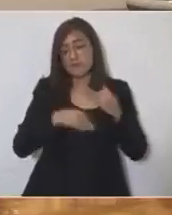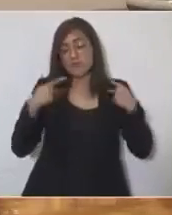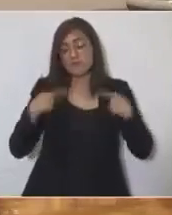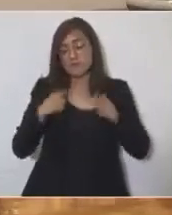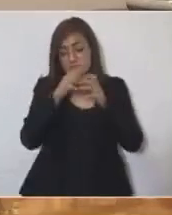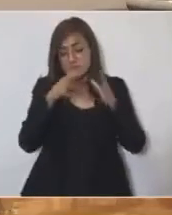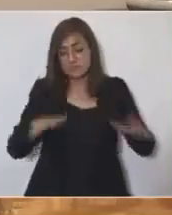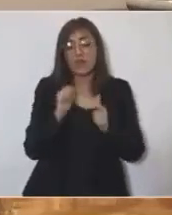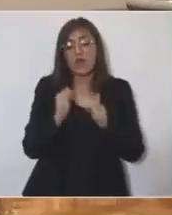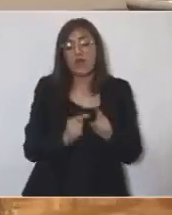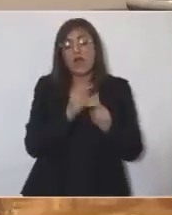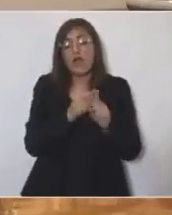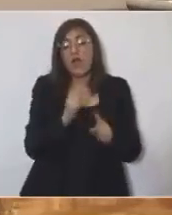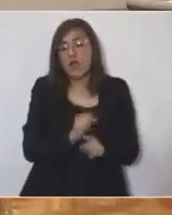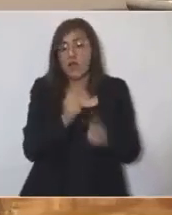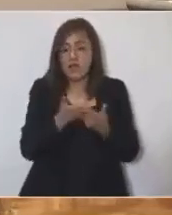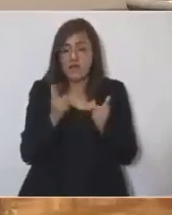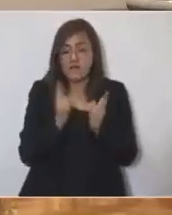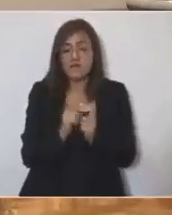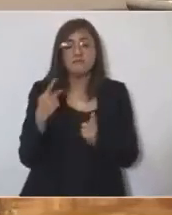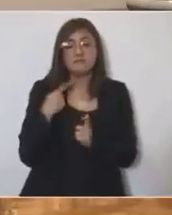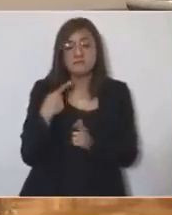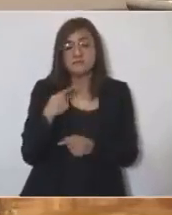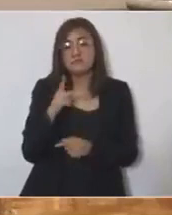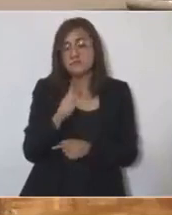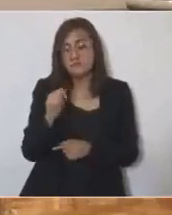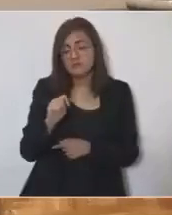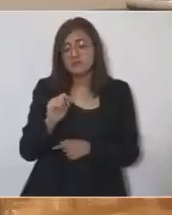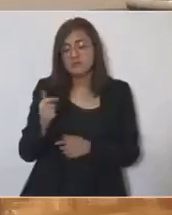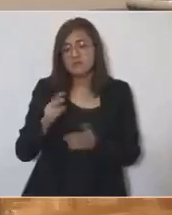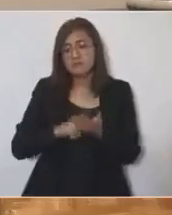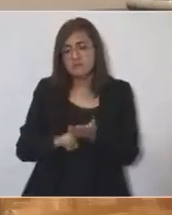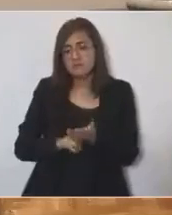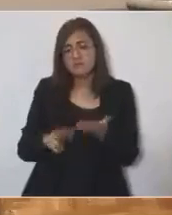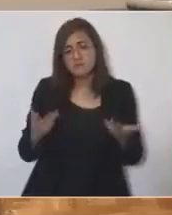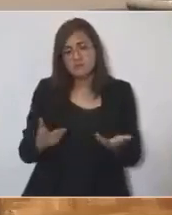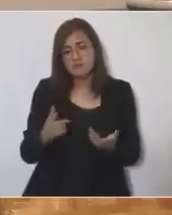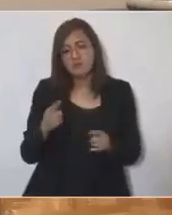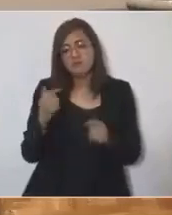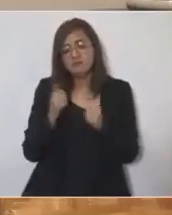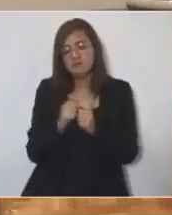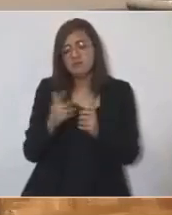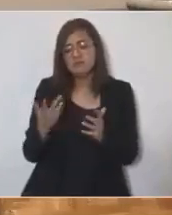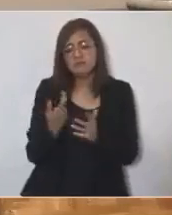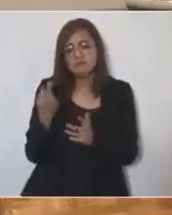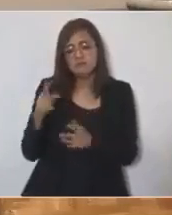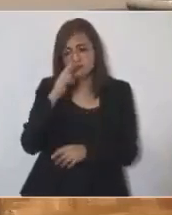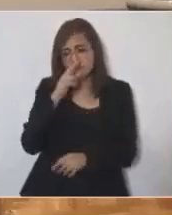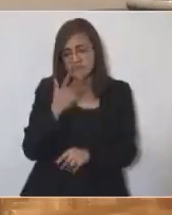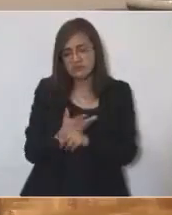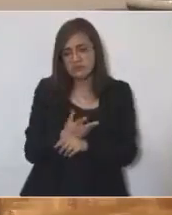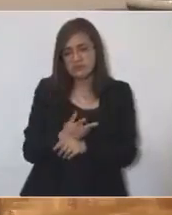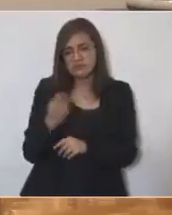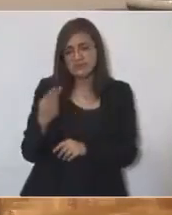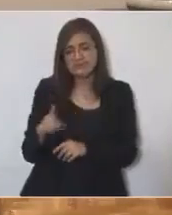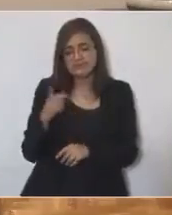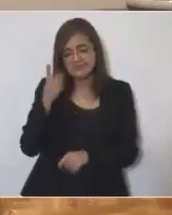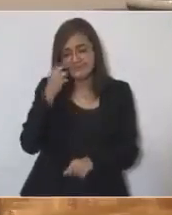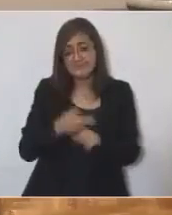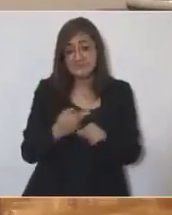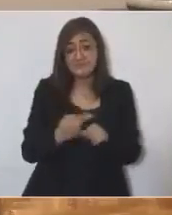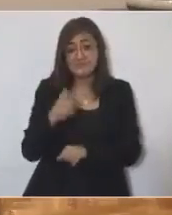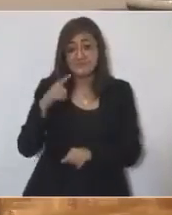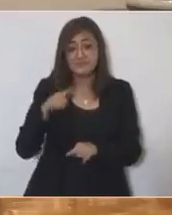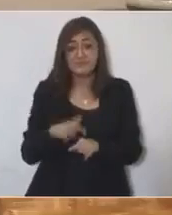estados a otros partidos distintos al PT y al verde tendrá que ser competencia de quién de la dirección